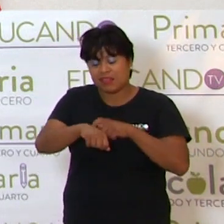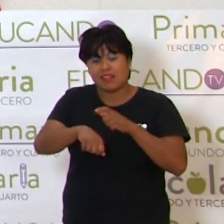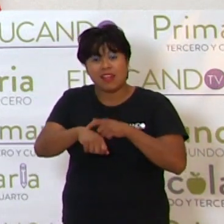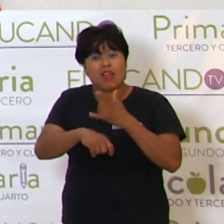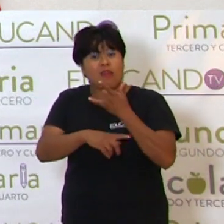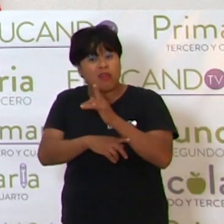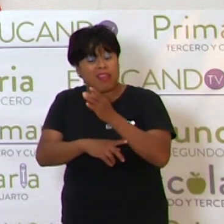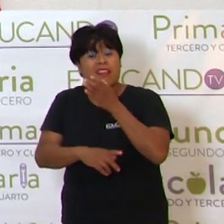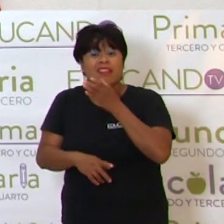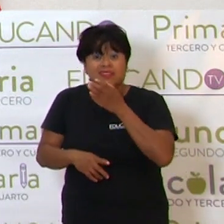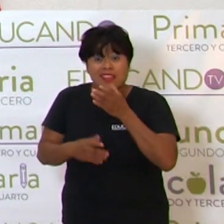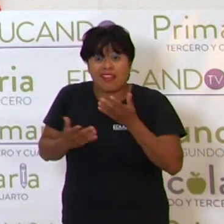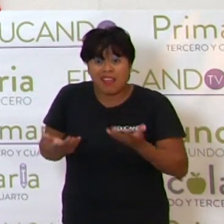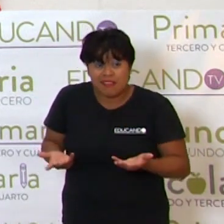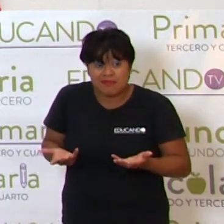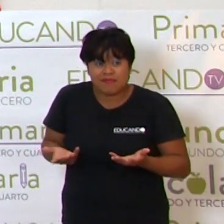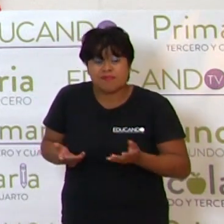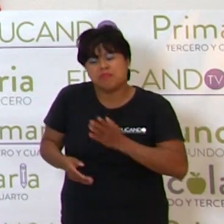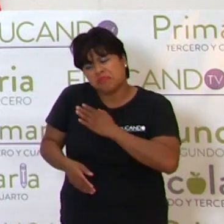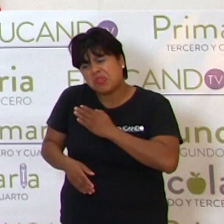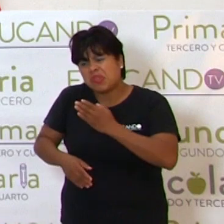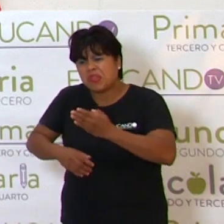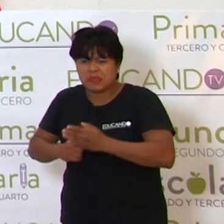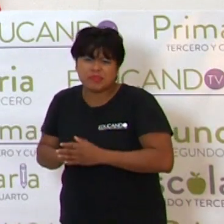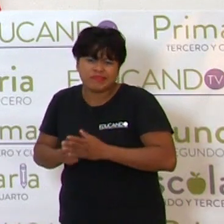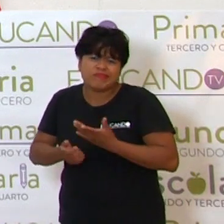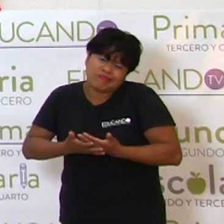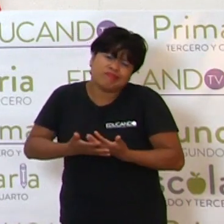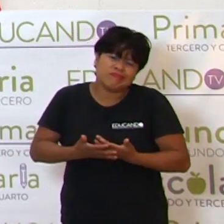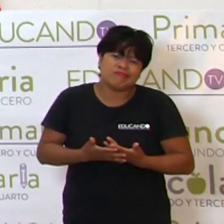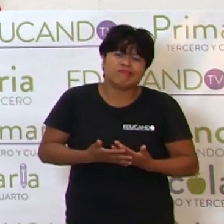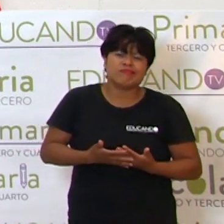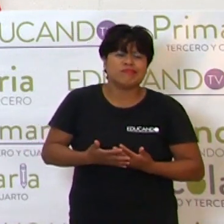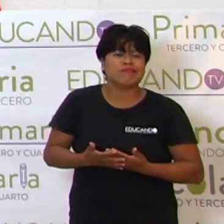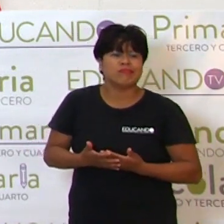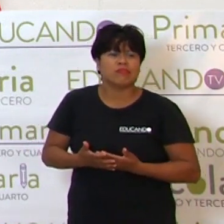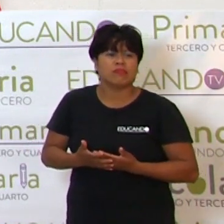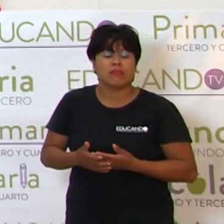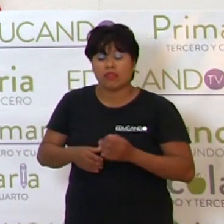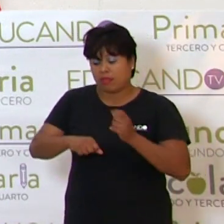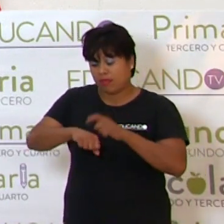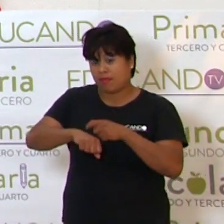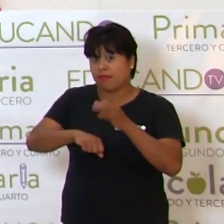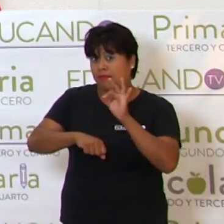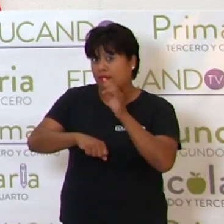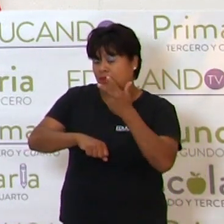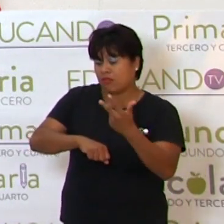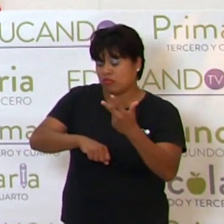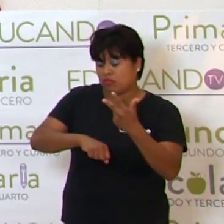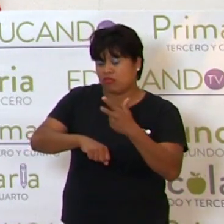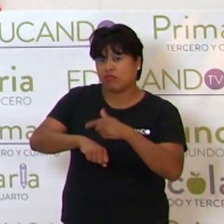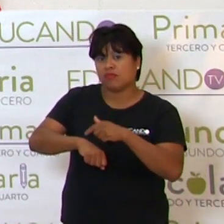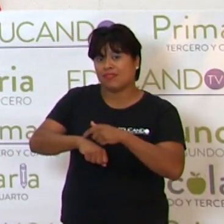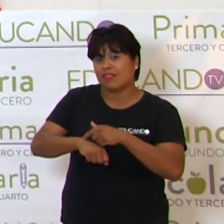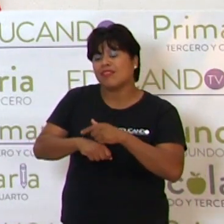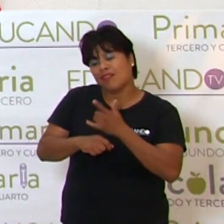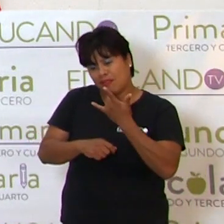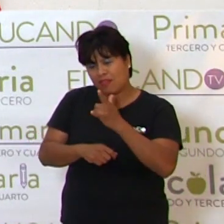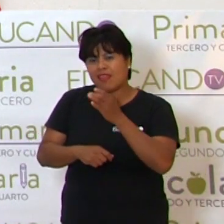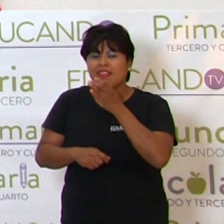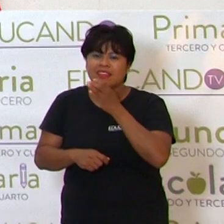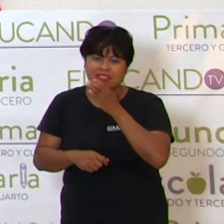hora de la cena. Bueno, esperar. Si fueran las 8, serían la hora de la